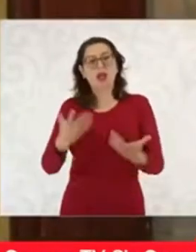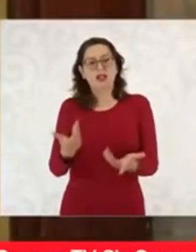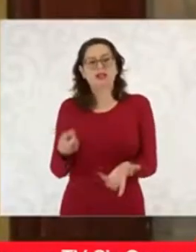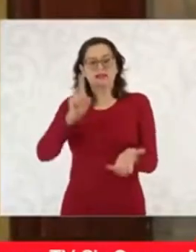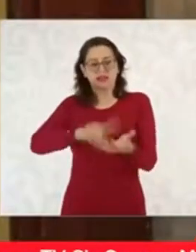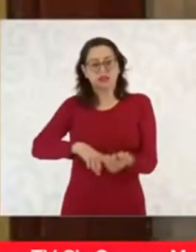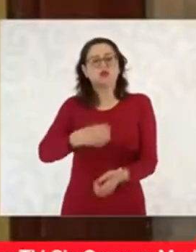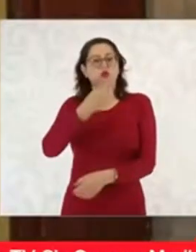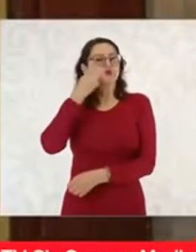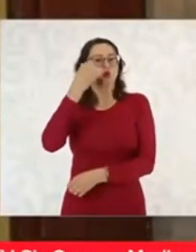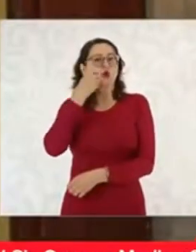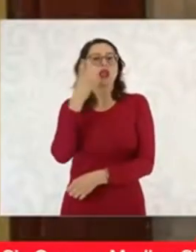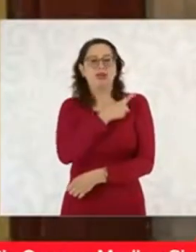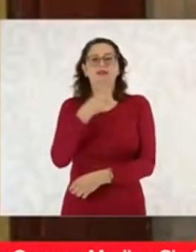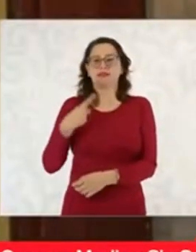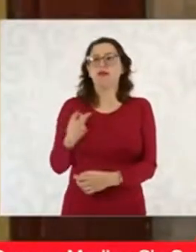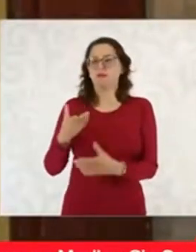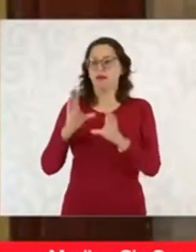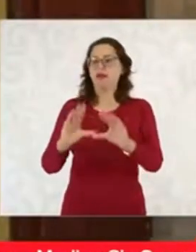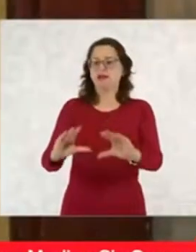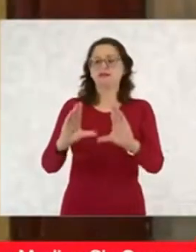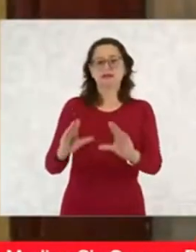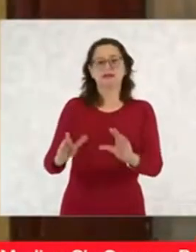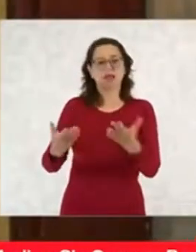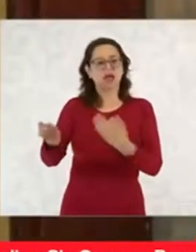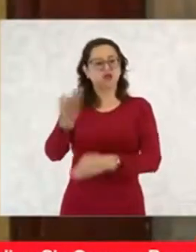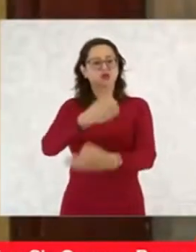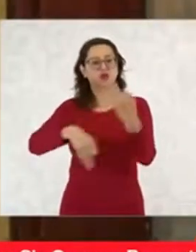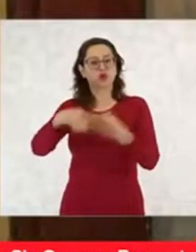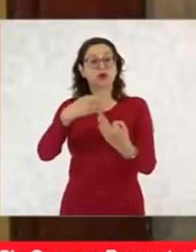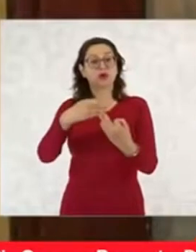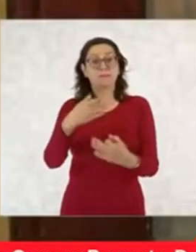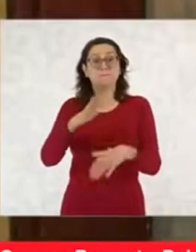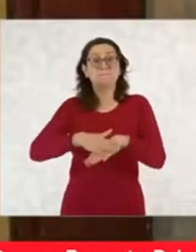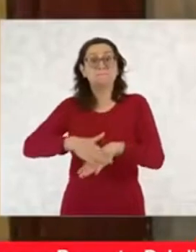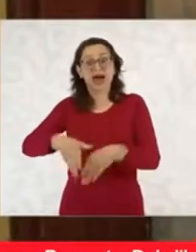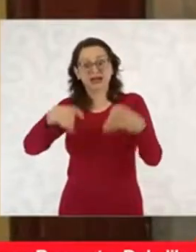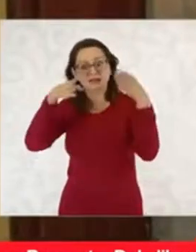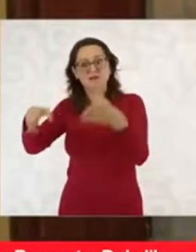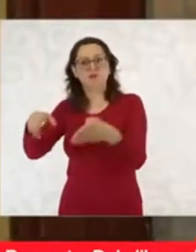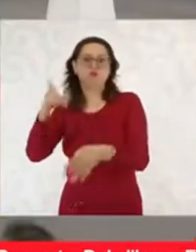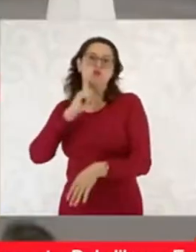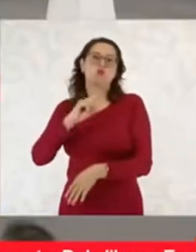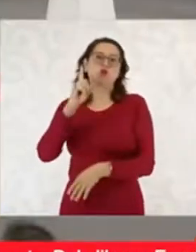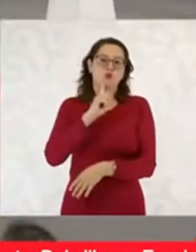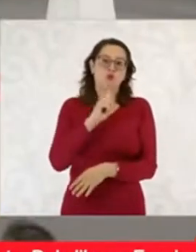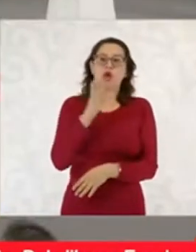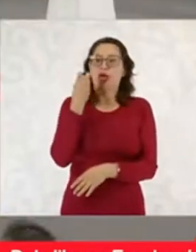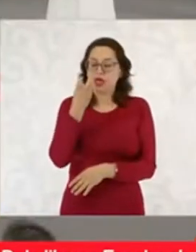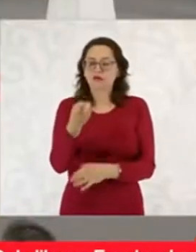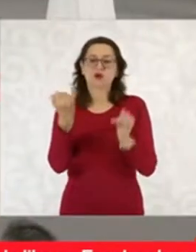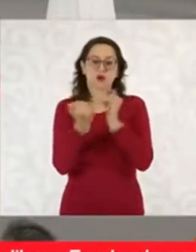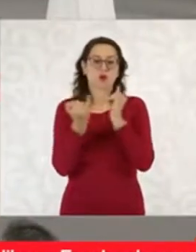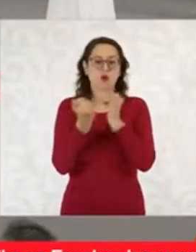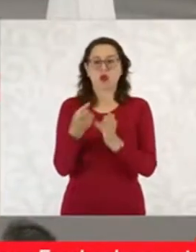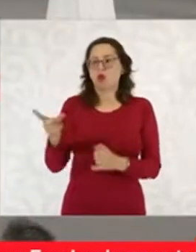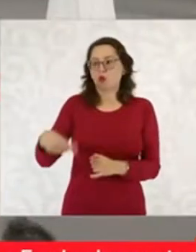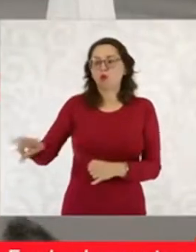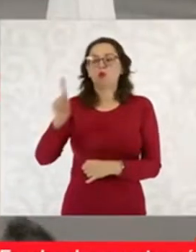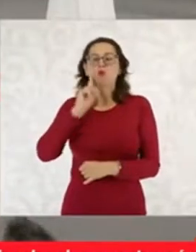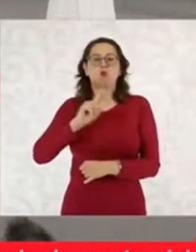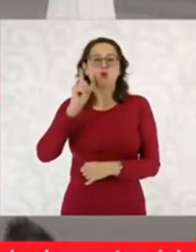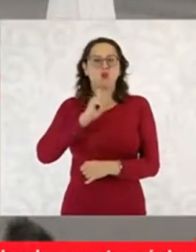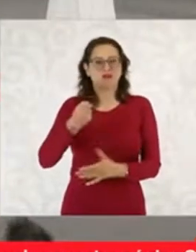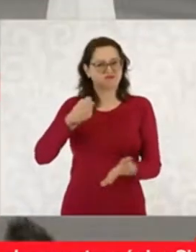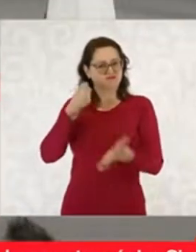las escuelas de educación elemental y sobre todo en los colegios para señoritas. Así es que también una de las pioneras en la lucha por